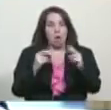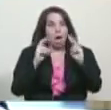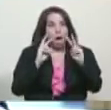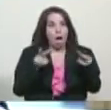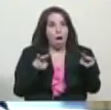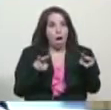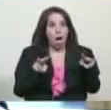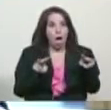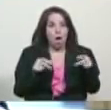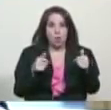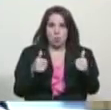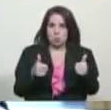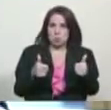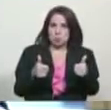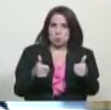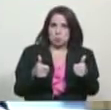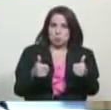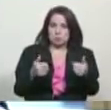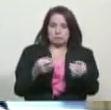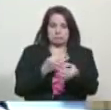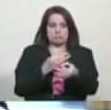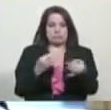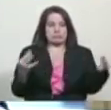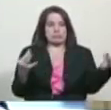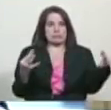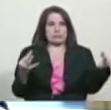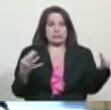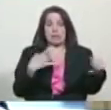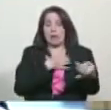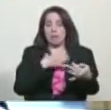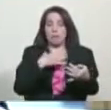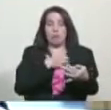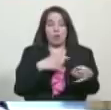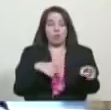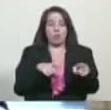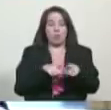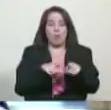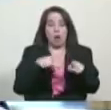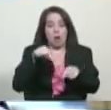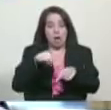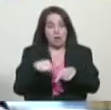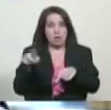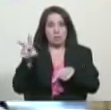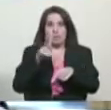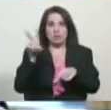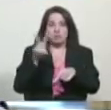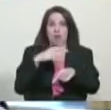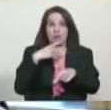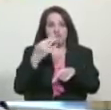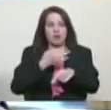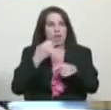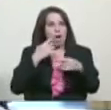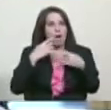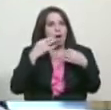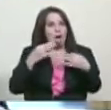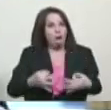impresionados, admirados y puedo decir enamorados de la Venezuela de verdad, esa Venezuela que conocen en las